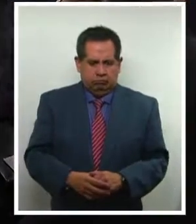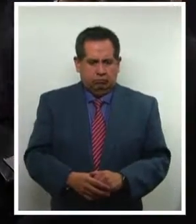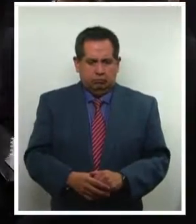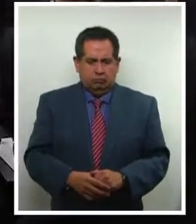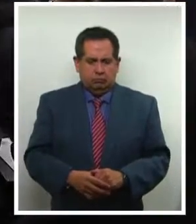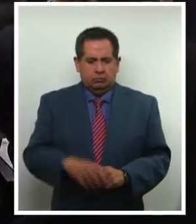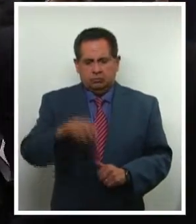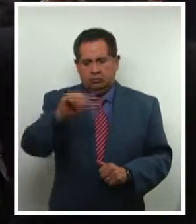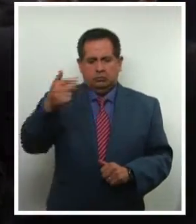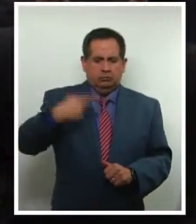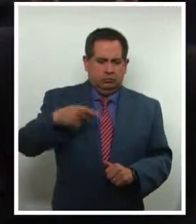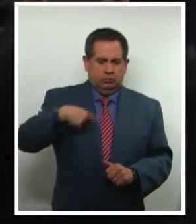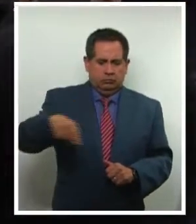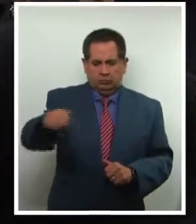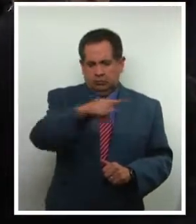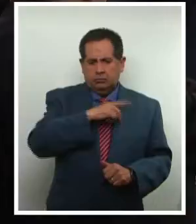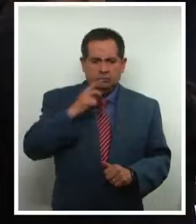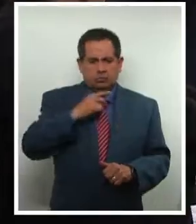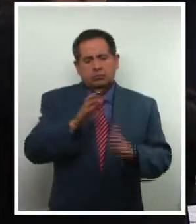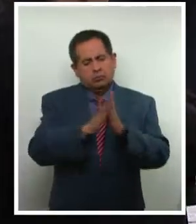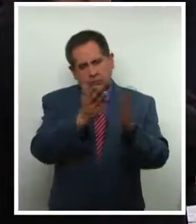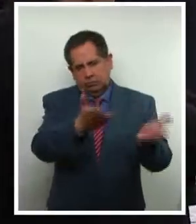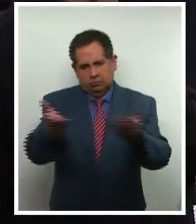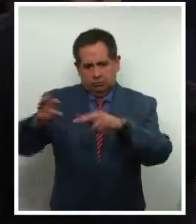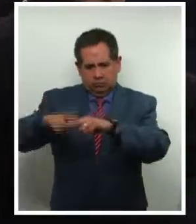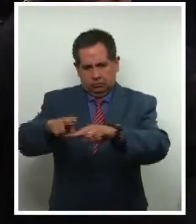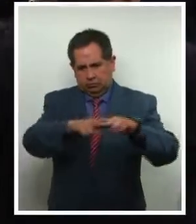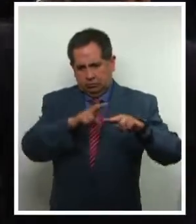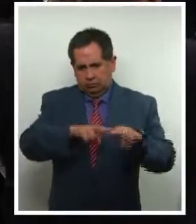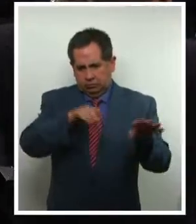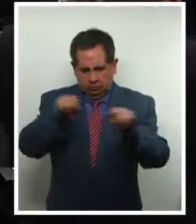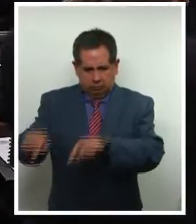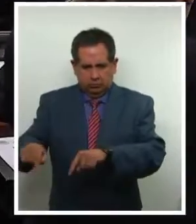y a los demás legisladores pasen a ocupar su lugar.